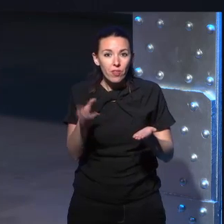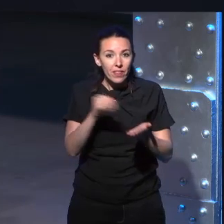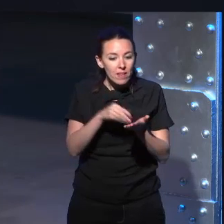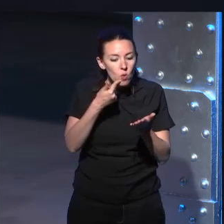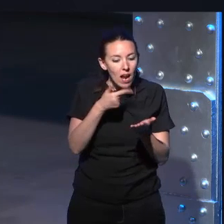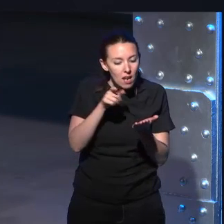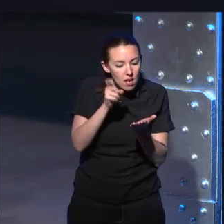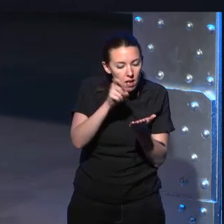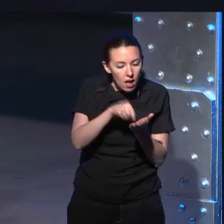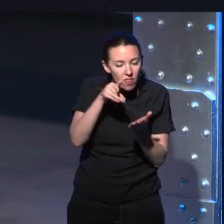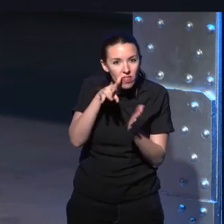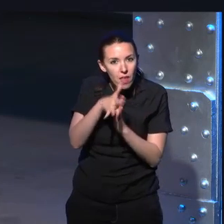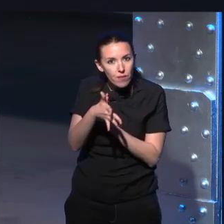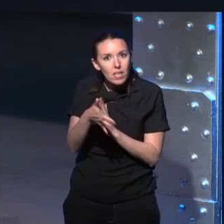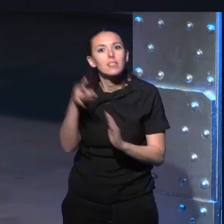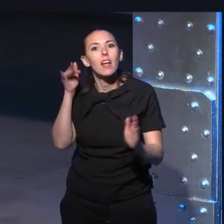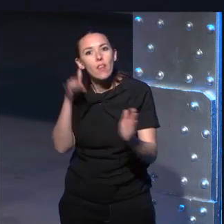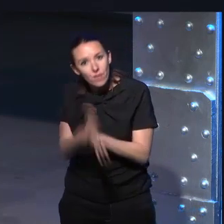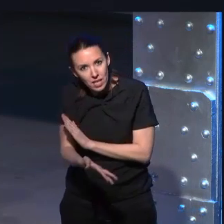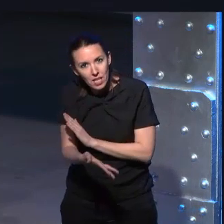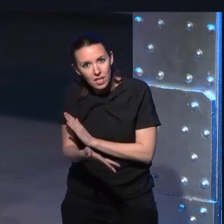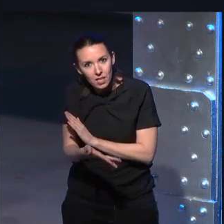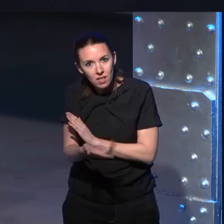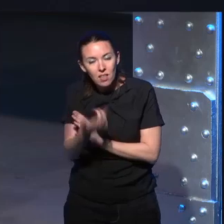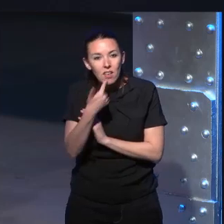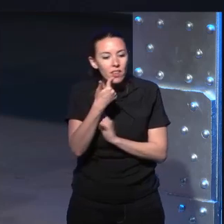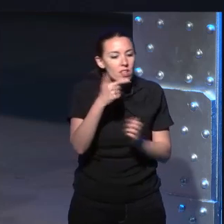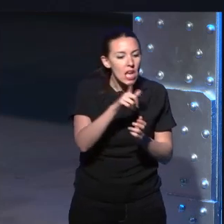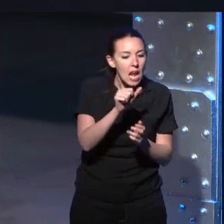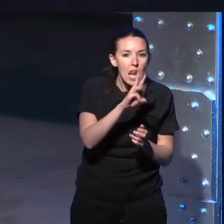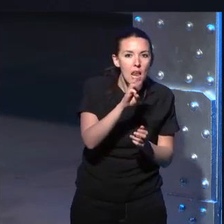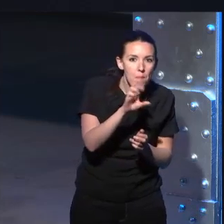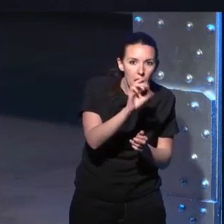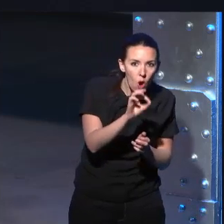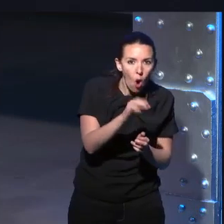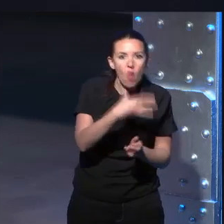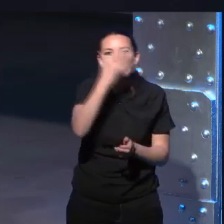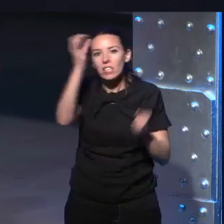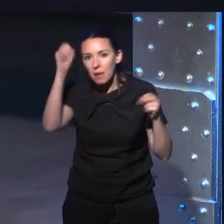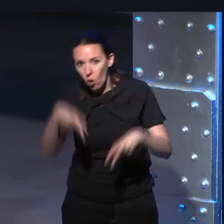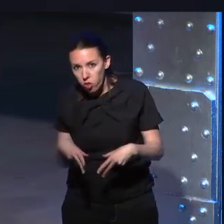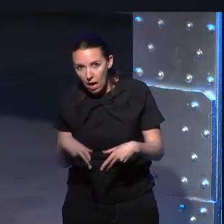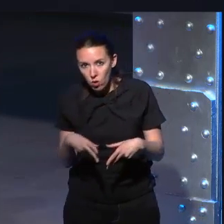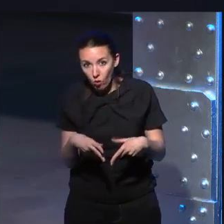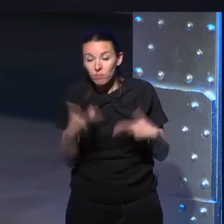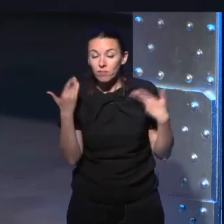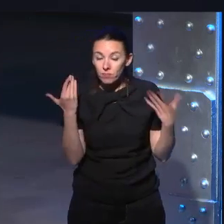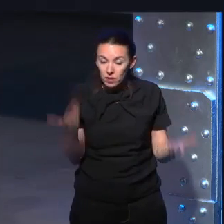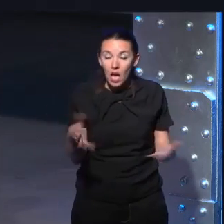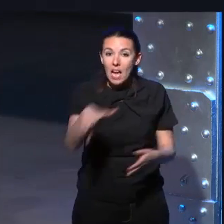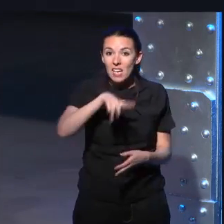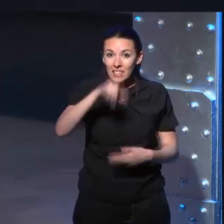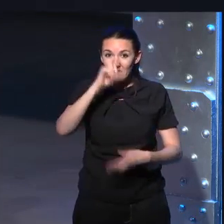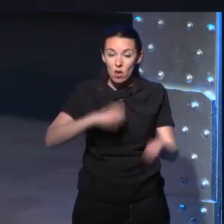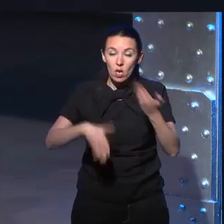definir y te lo define. Lépero, desvergonzado. No, lépero. Pero... Probablemente en el castellano